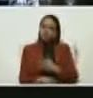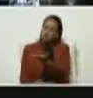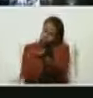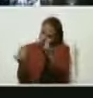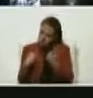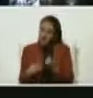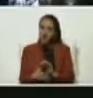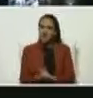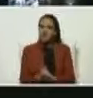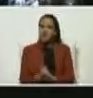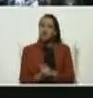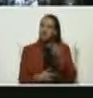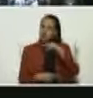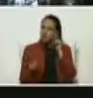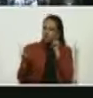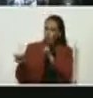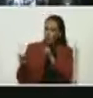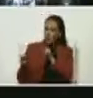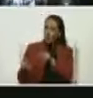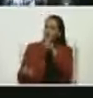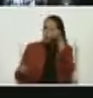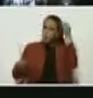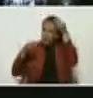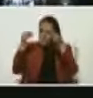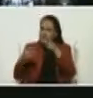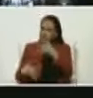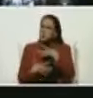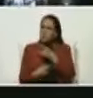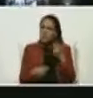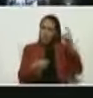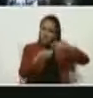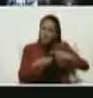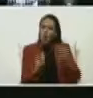Y bueno, hemos evaluado para que tú lo pienses si te incorporas o no.